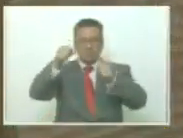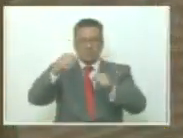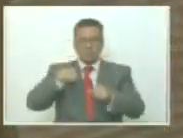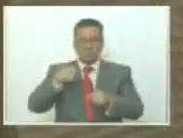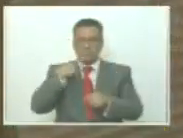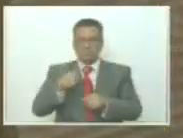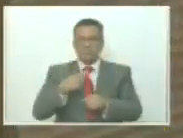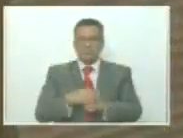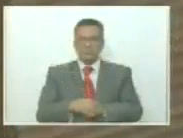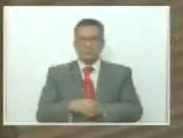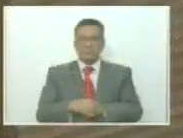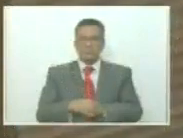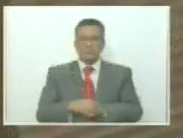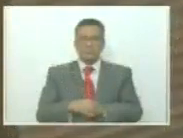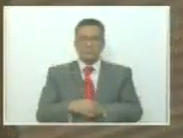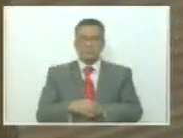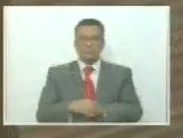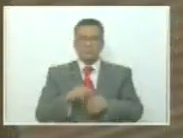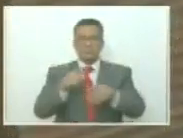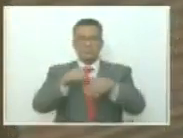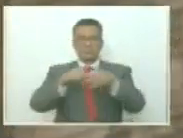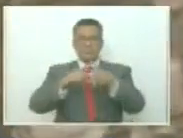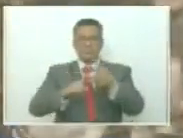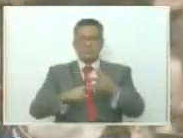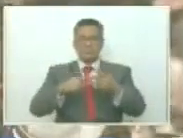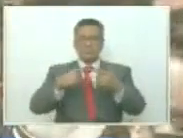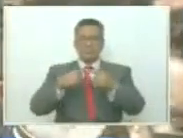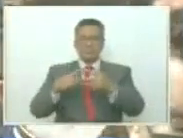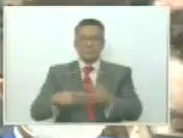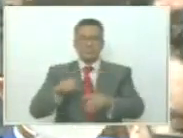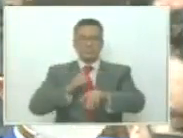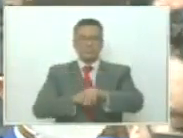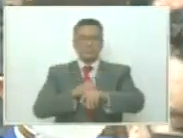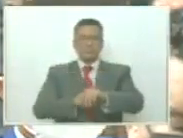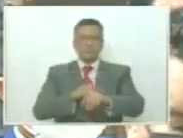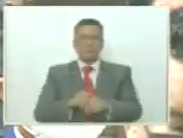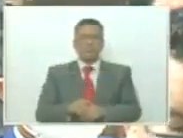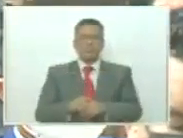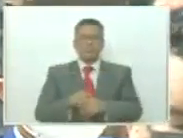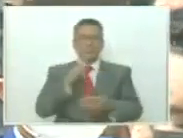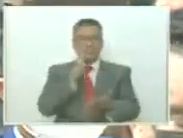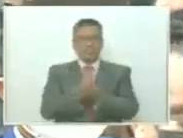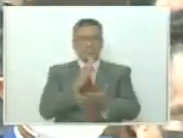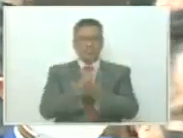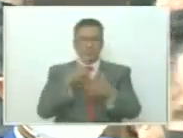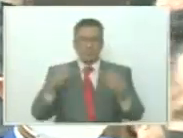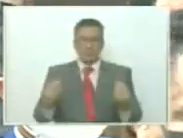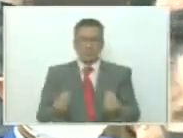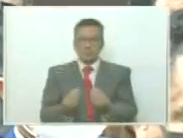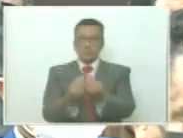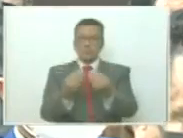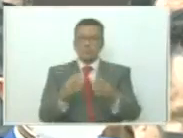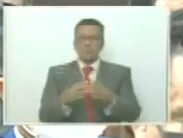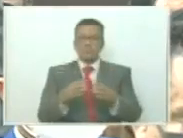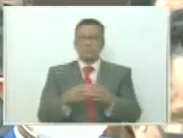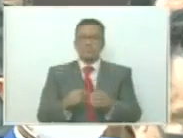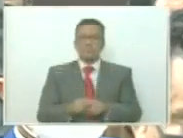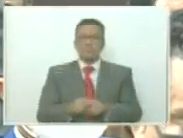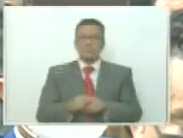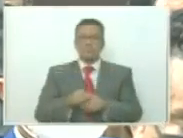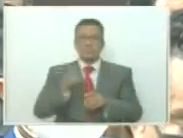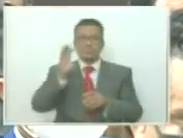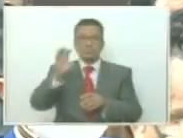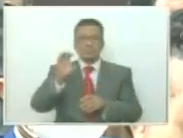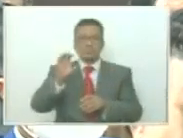dice, bajo cualquier circunstancia, siempre estaremos juntos a la